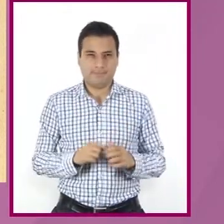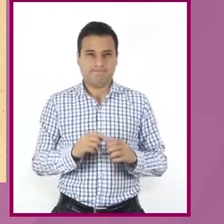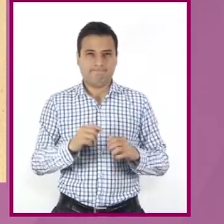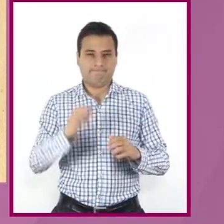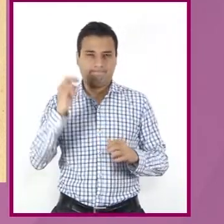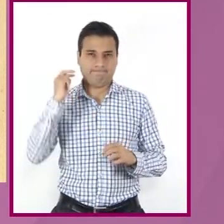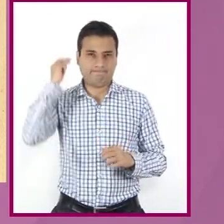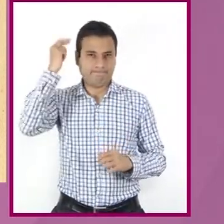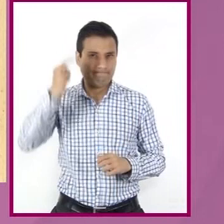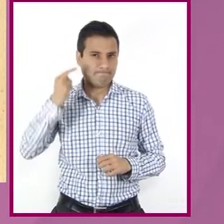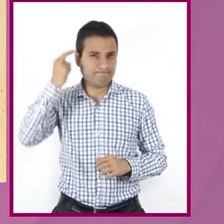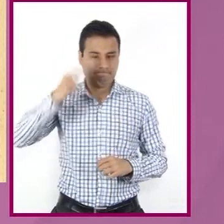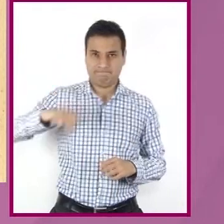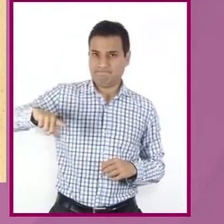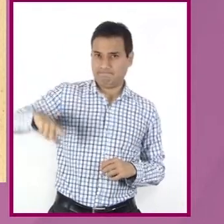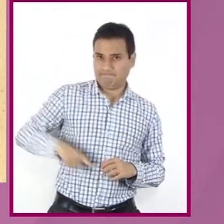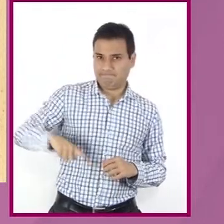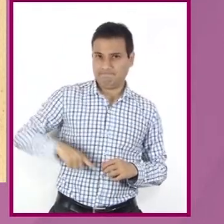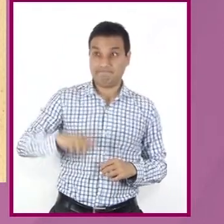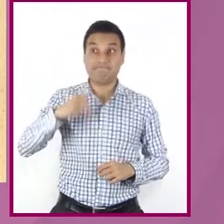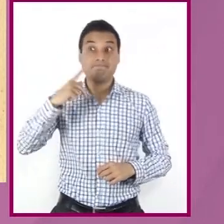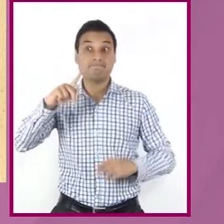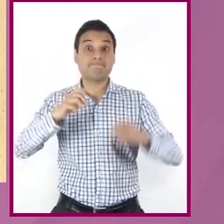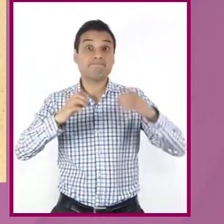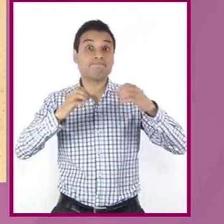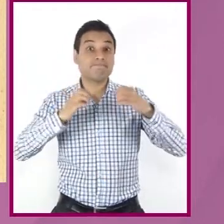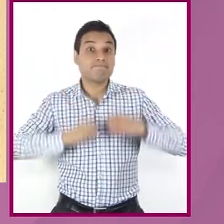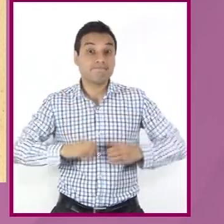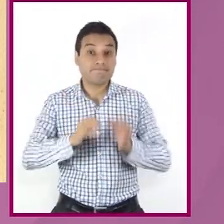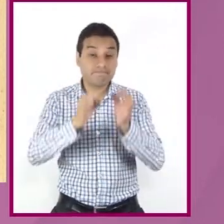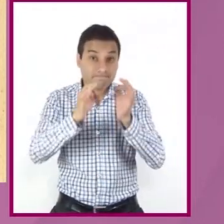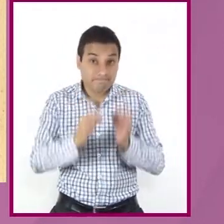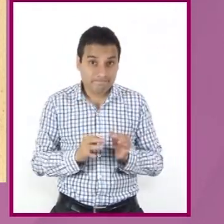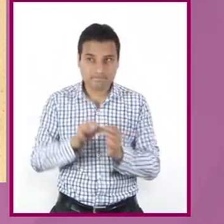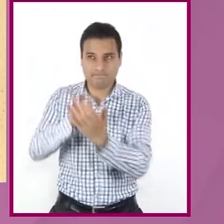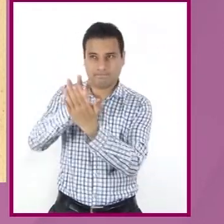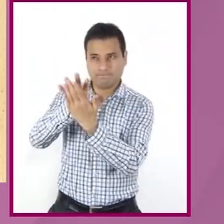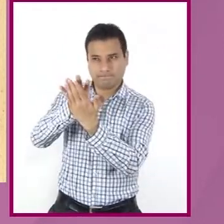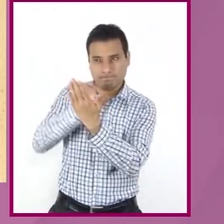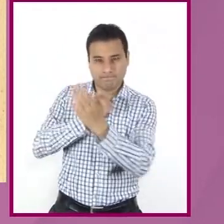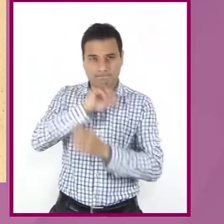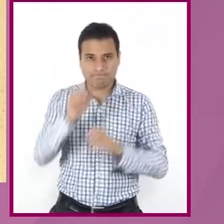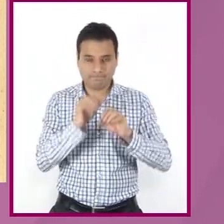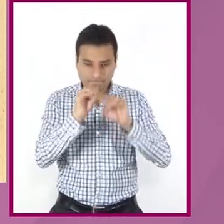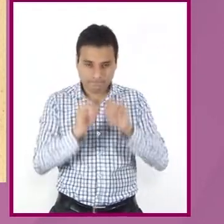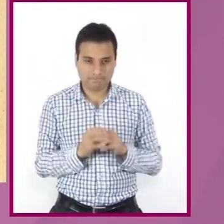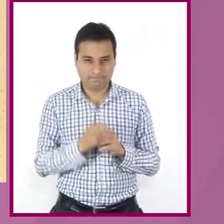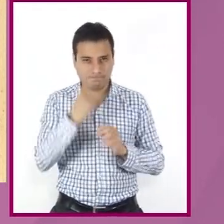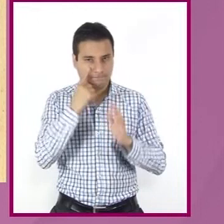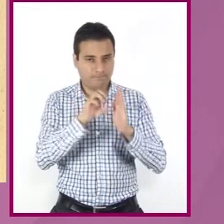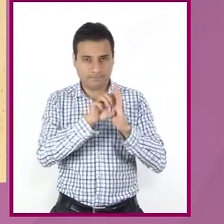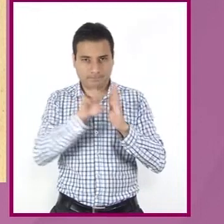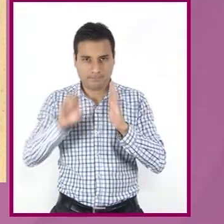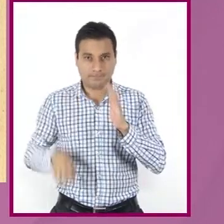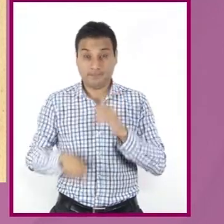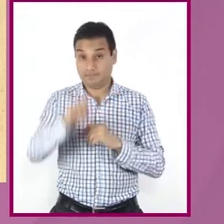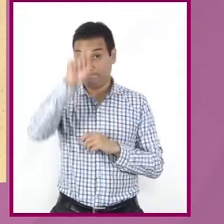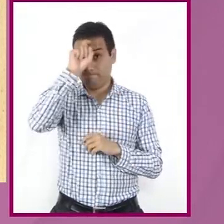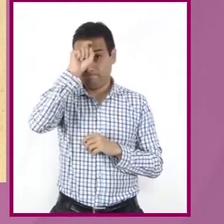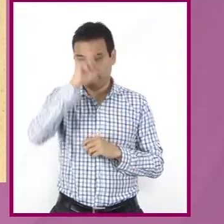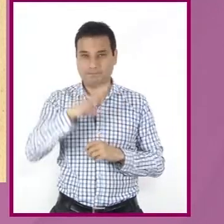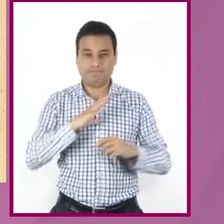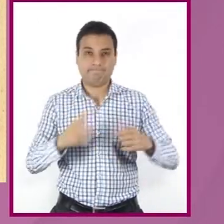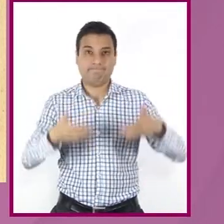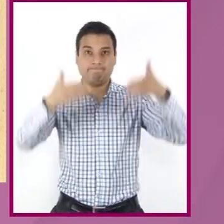emperador o gobernante en turno. Así, los egipcios esculpieron en el muro de piedra de un templo la